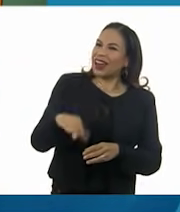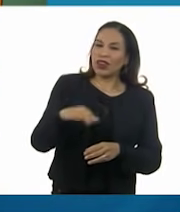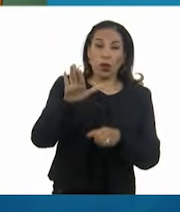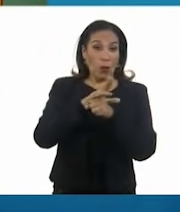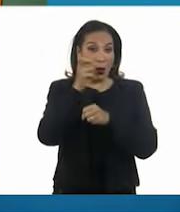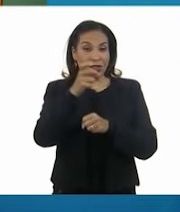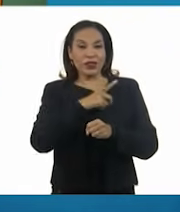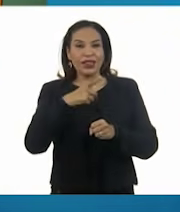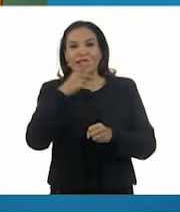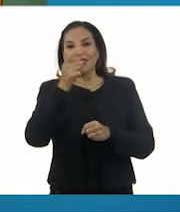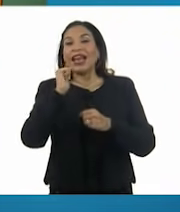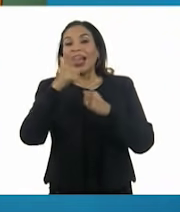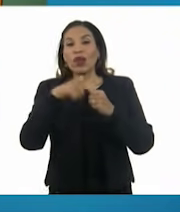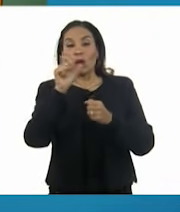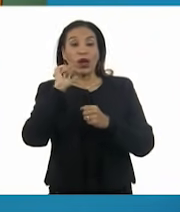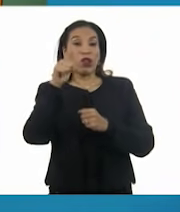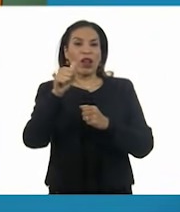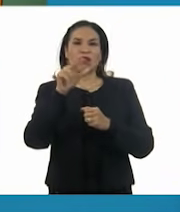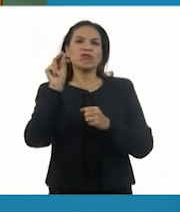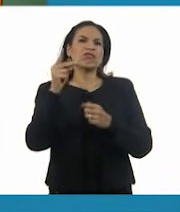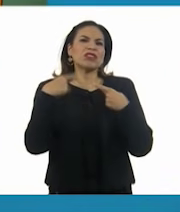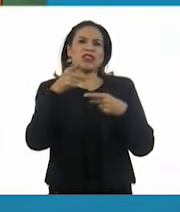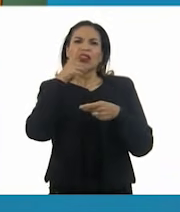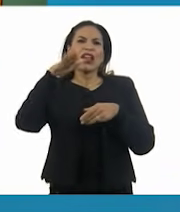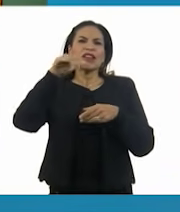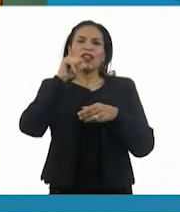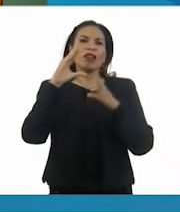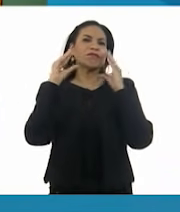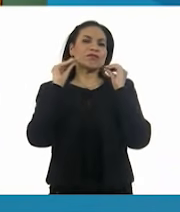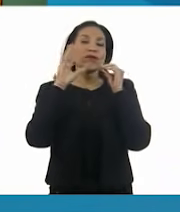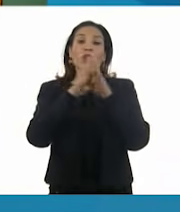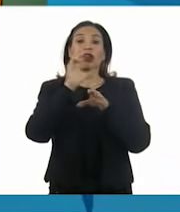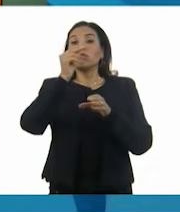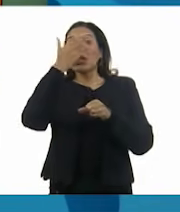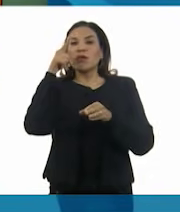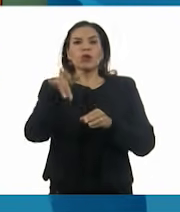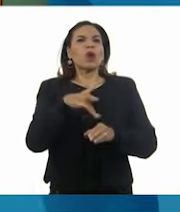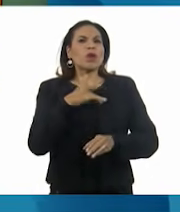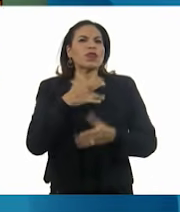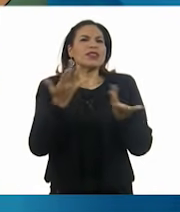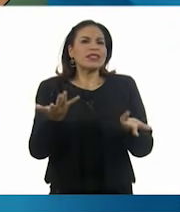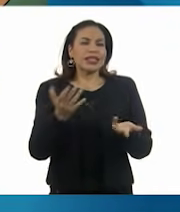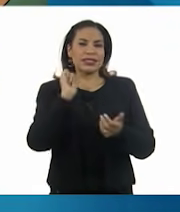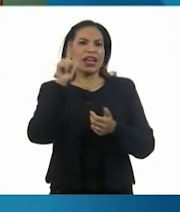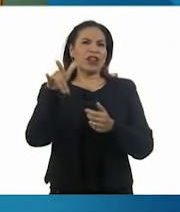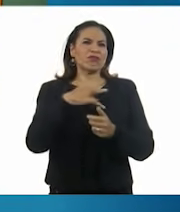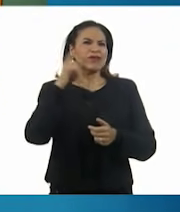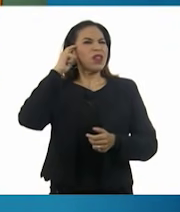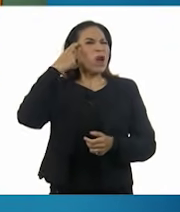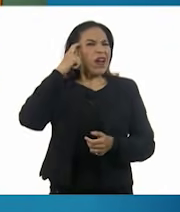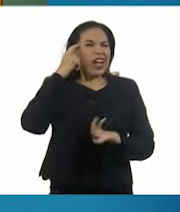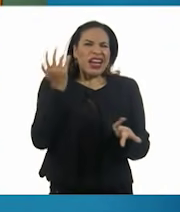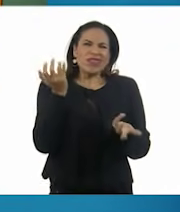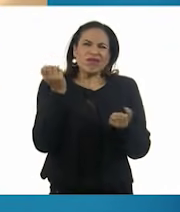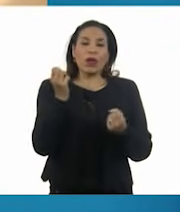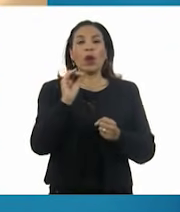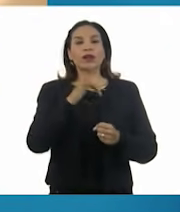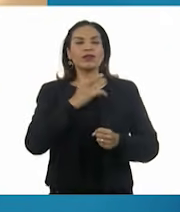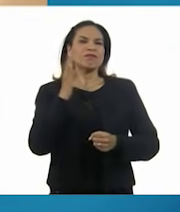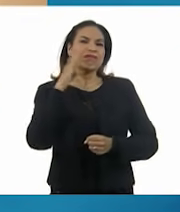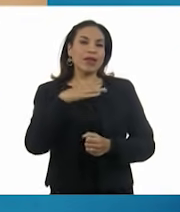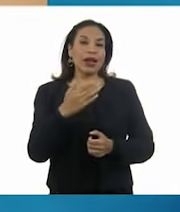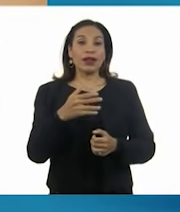Por eso tienes que decir algo cuando alguien no te deje hablar. Porque si no, no sabemos cómo te sientes, si te hacemos enojar o te hacemos sentir mal.